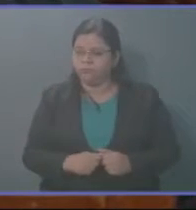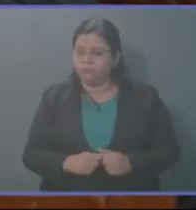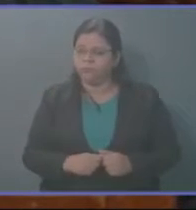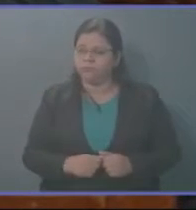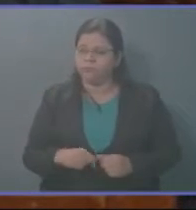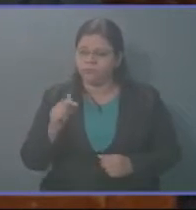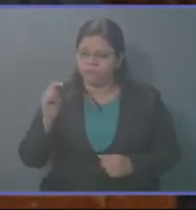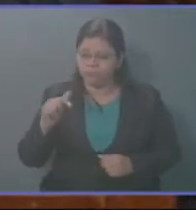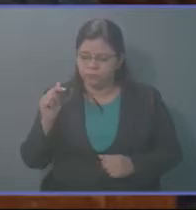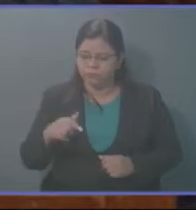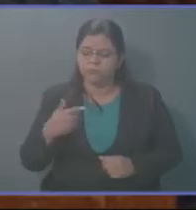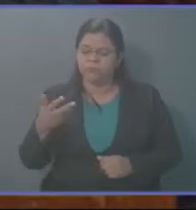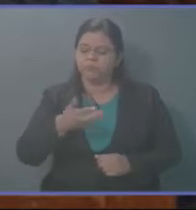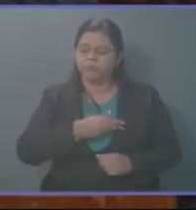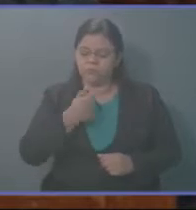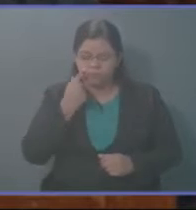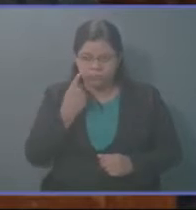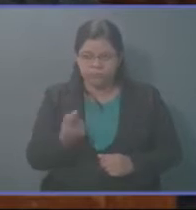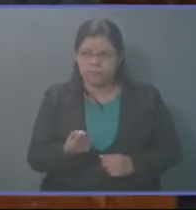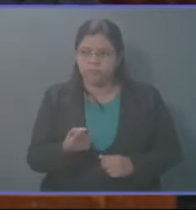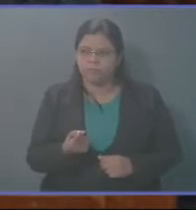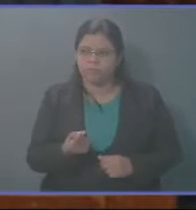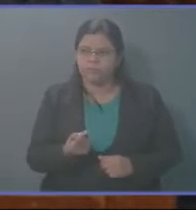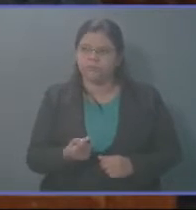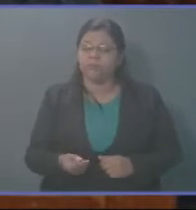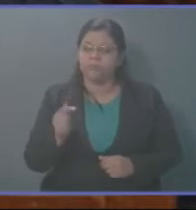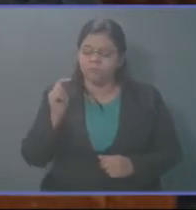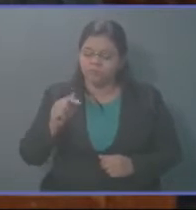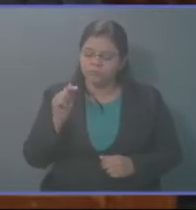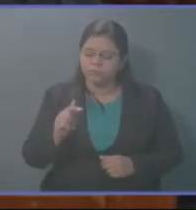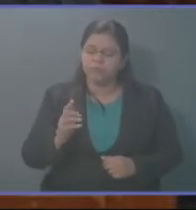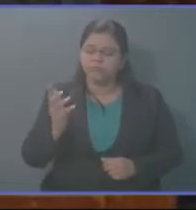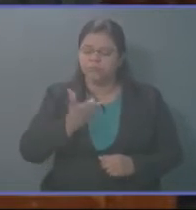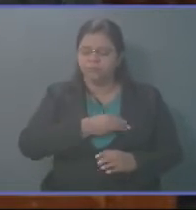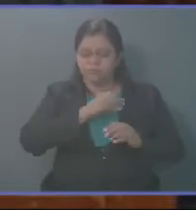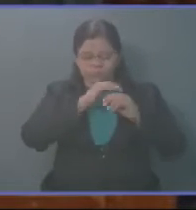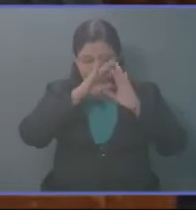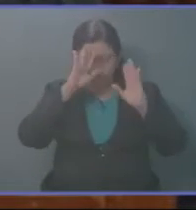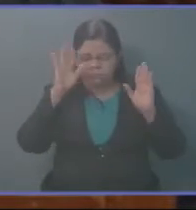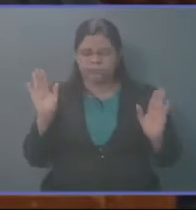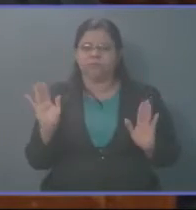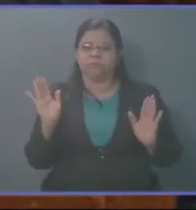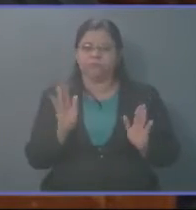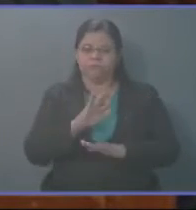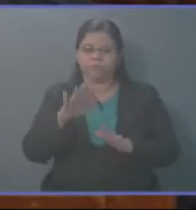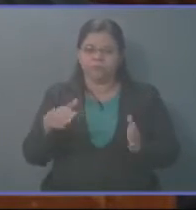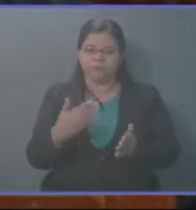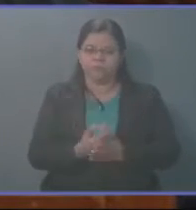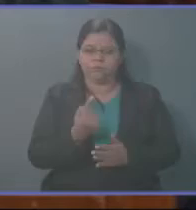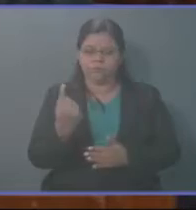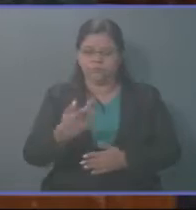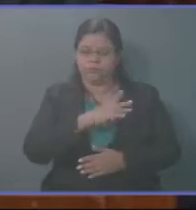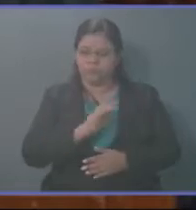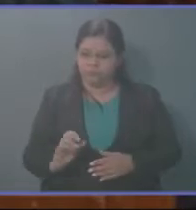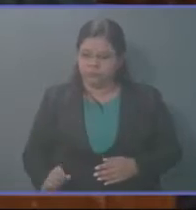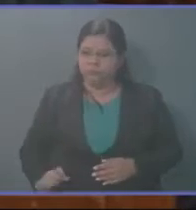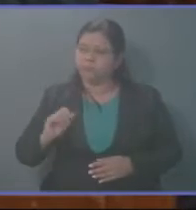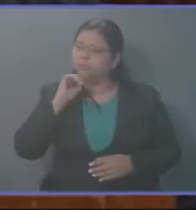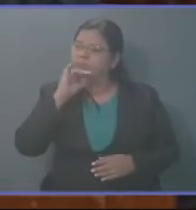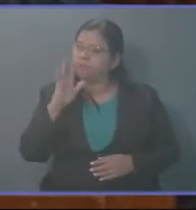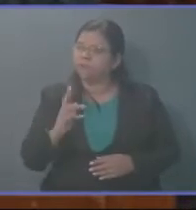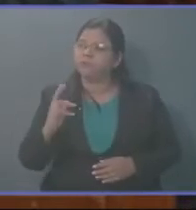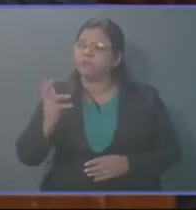Y eso debe de verse. Por eso nosotros hemos sido claros a todos los salvadoreños y decirles que